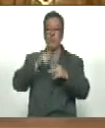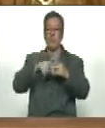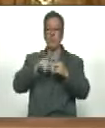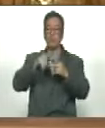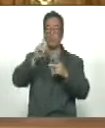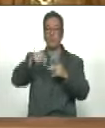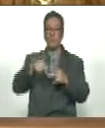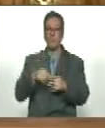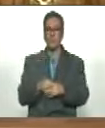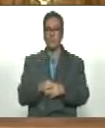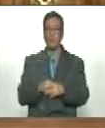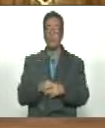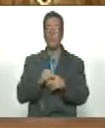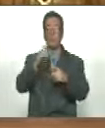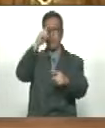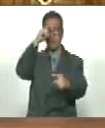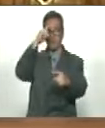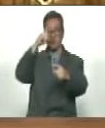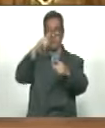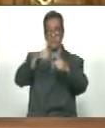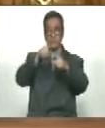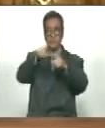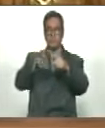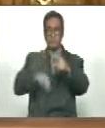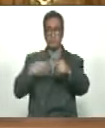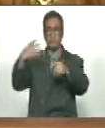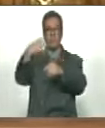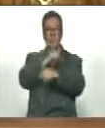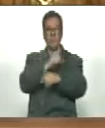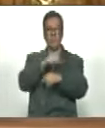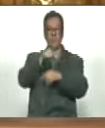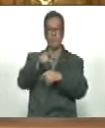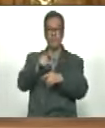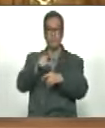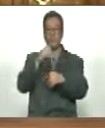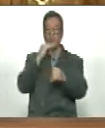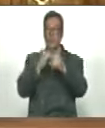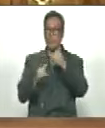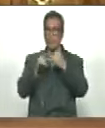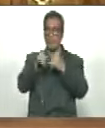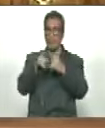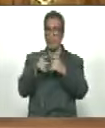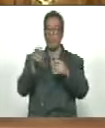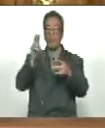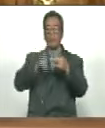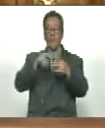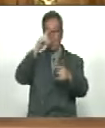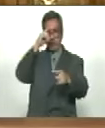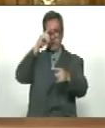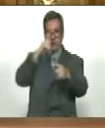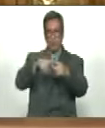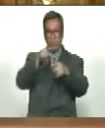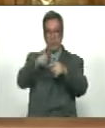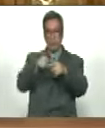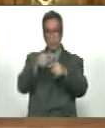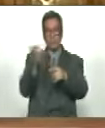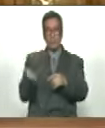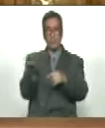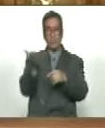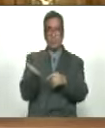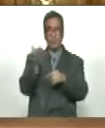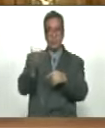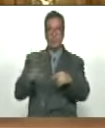calidad, será otra meta a lograr. Y finalmente, otro de los aspectos de